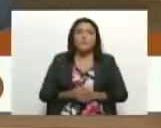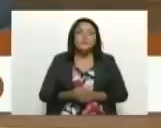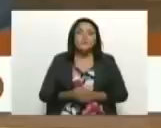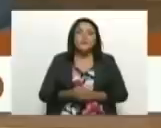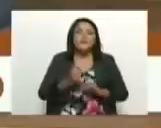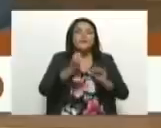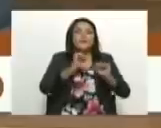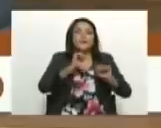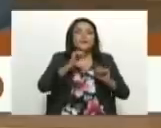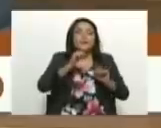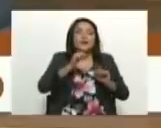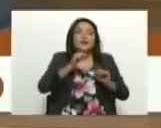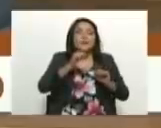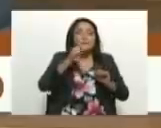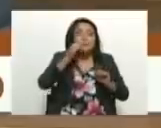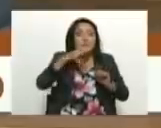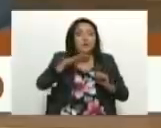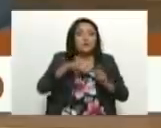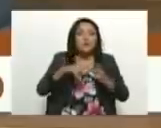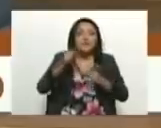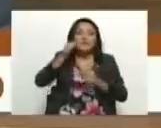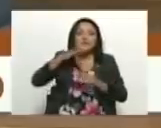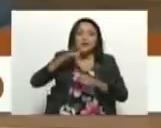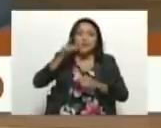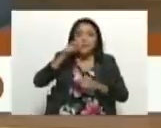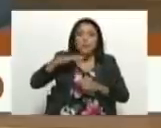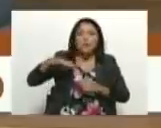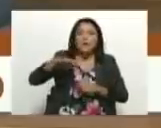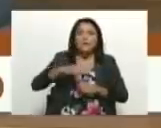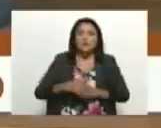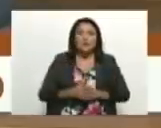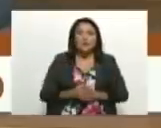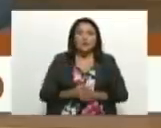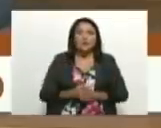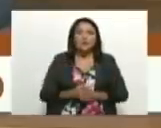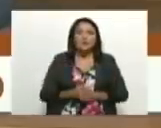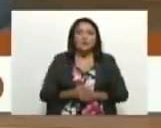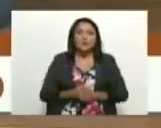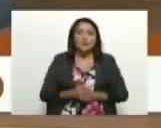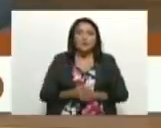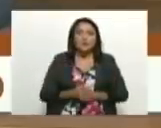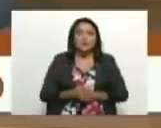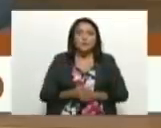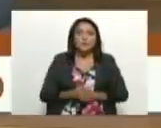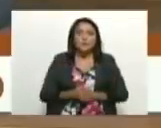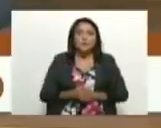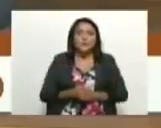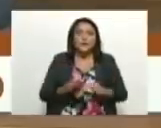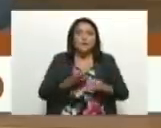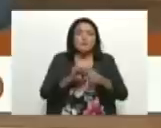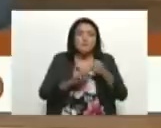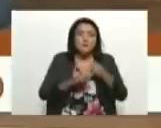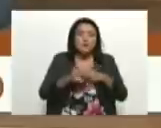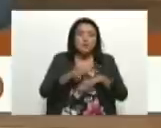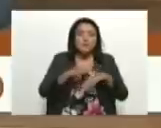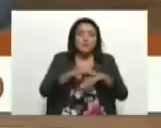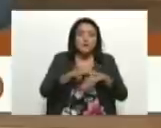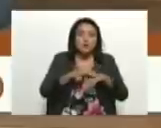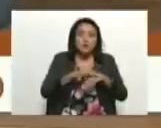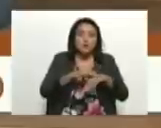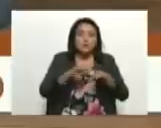Pública, Defensoría del Pueblo, SINAI, compañeros de la Viceministro de Educación para la